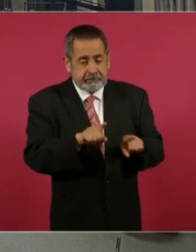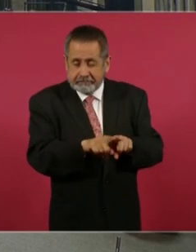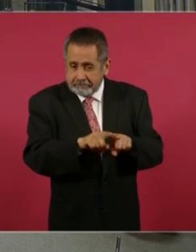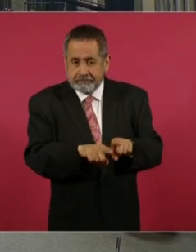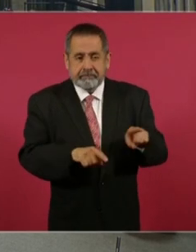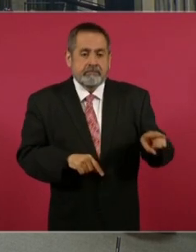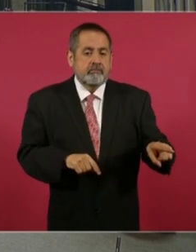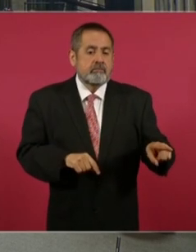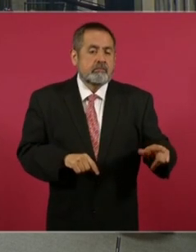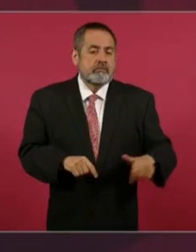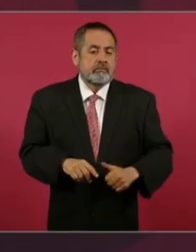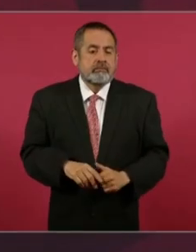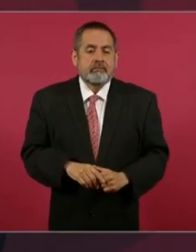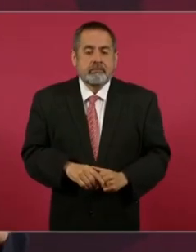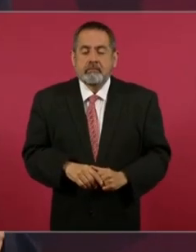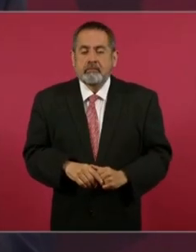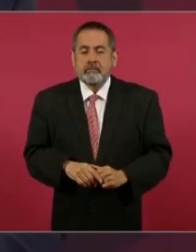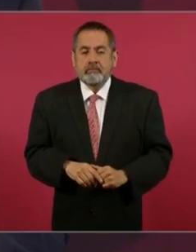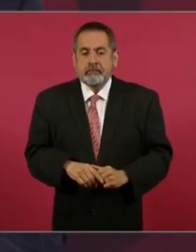en